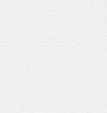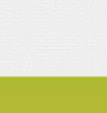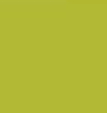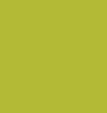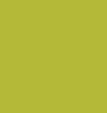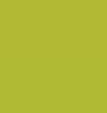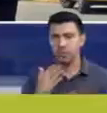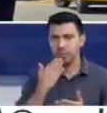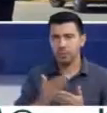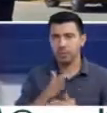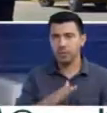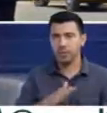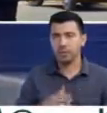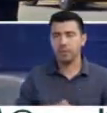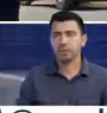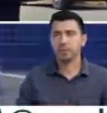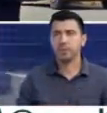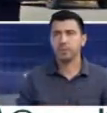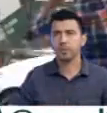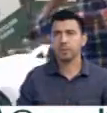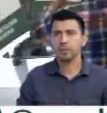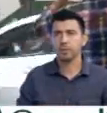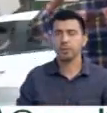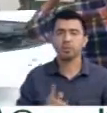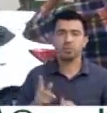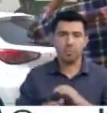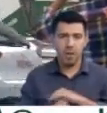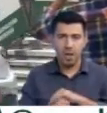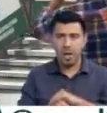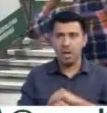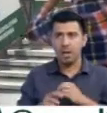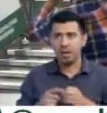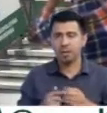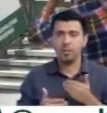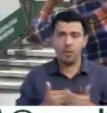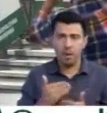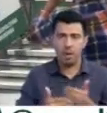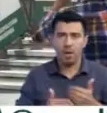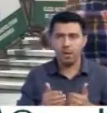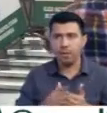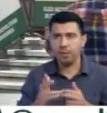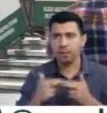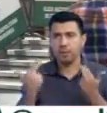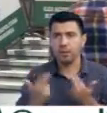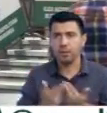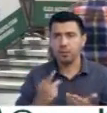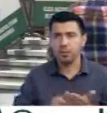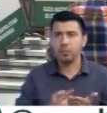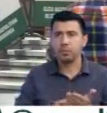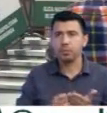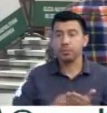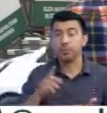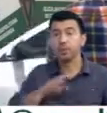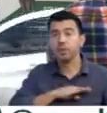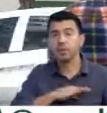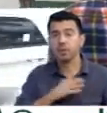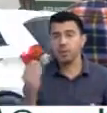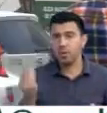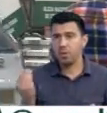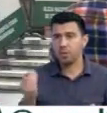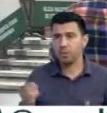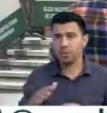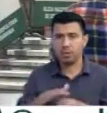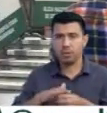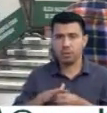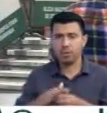canaltro.com. Muy buenas tardes. Aunque lenta, avanza la reunión que sostiene el alcalde de Bucaramanga, concejales de la ciudad